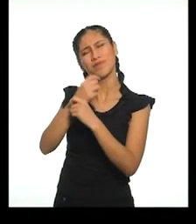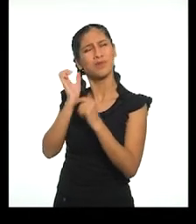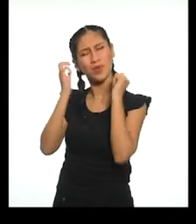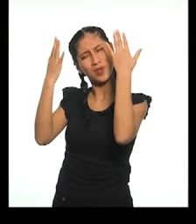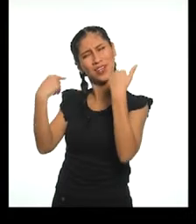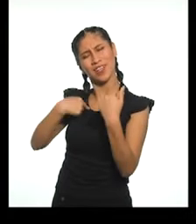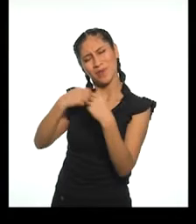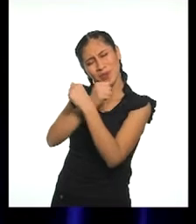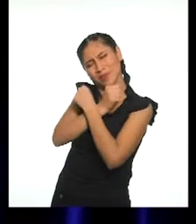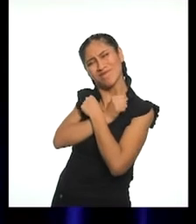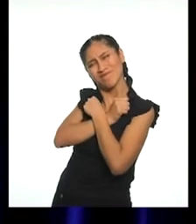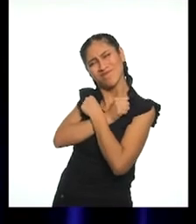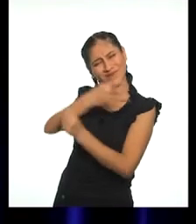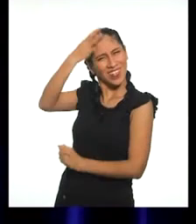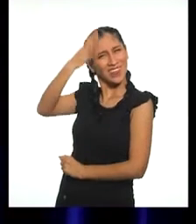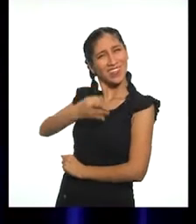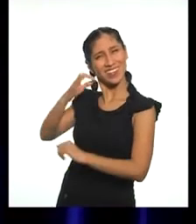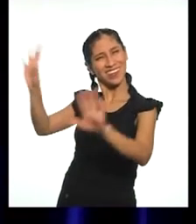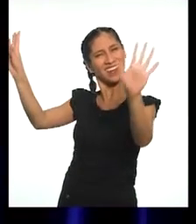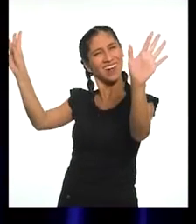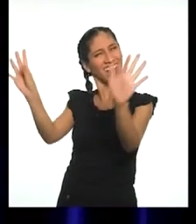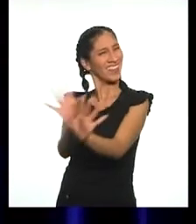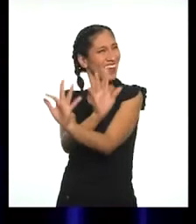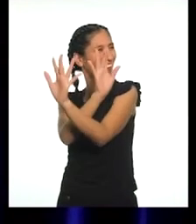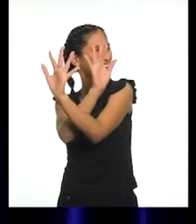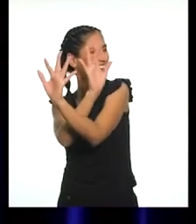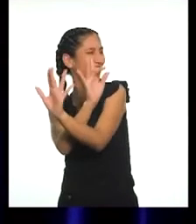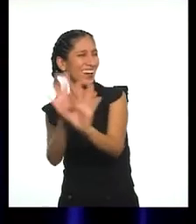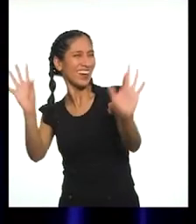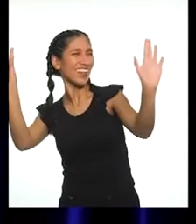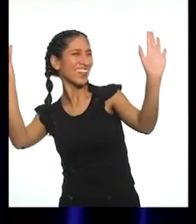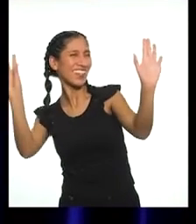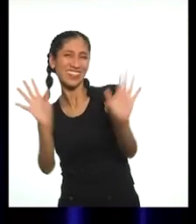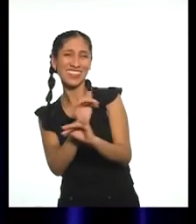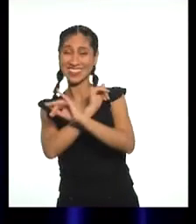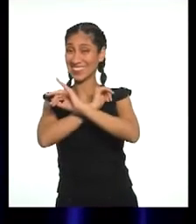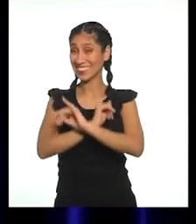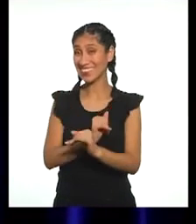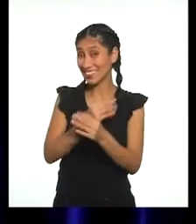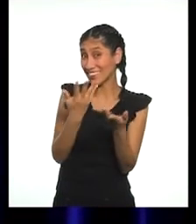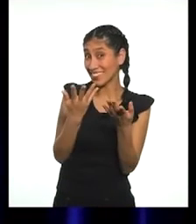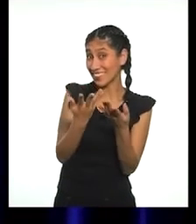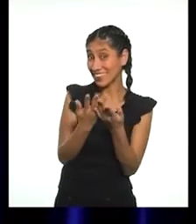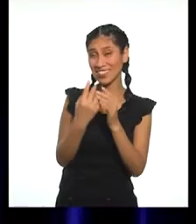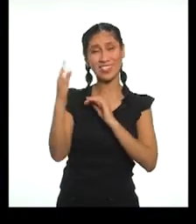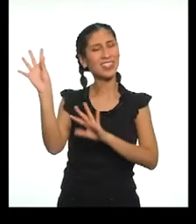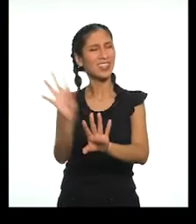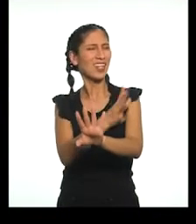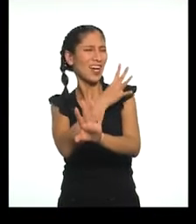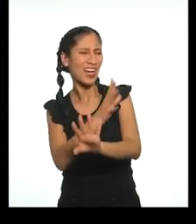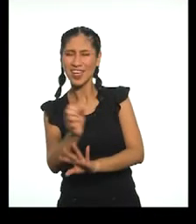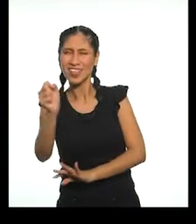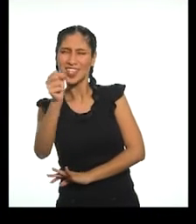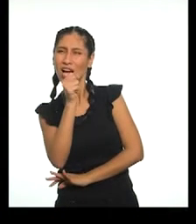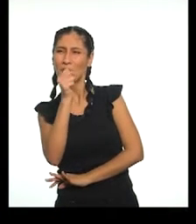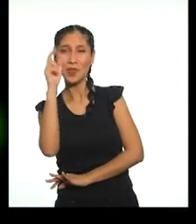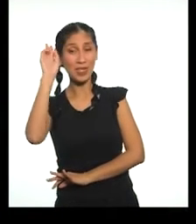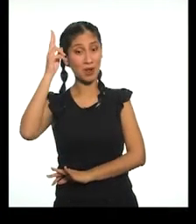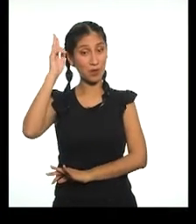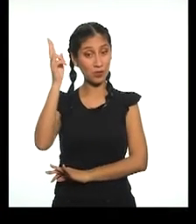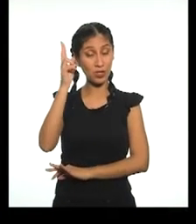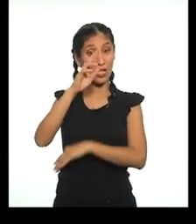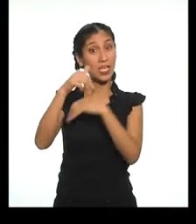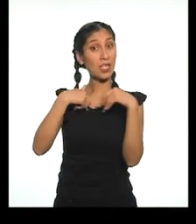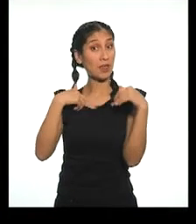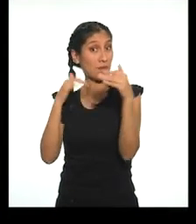de a de veras, ay, ay, ay. Cantábamos y la profesora y